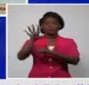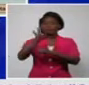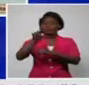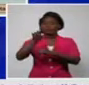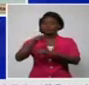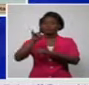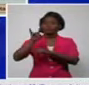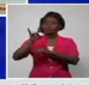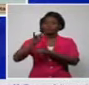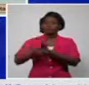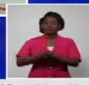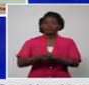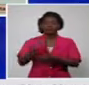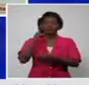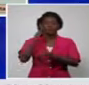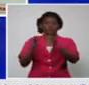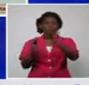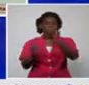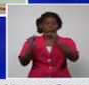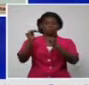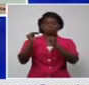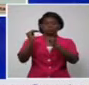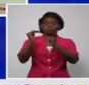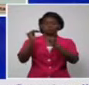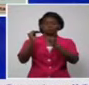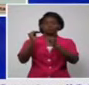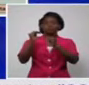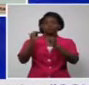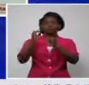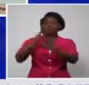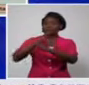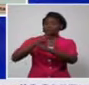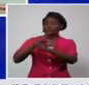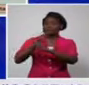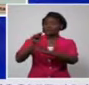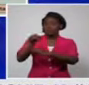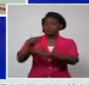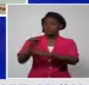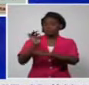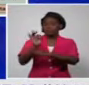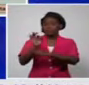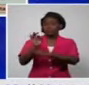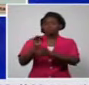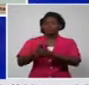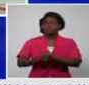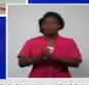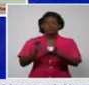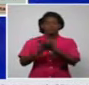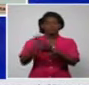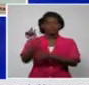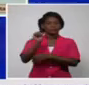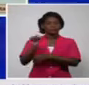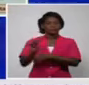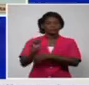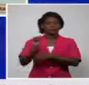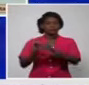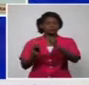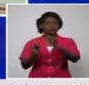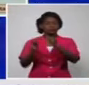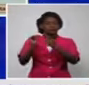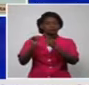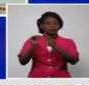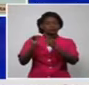144,9, elevadas todavía, aunque inferior a la del día de ayer. Mayabeque incrementa su tasa a